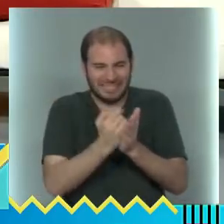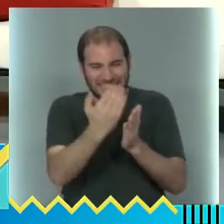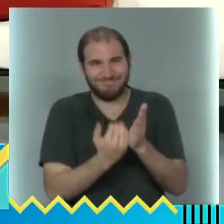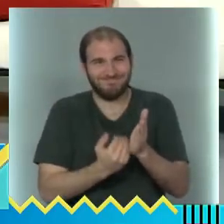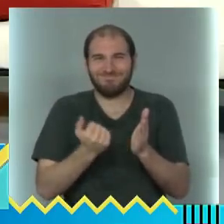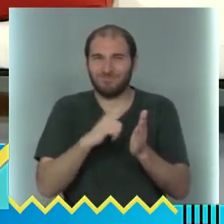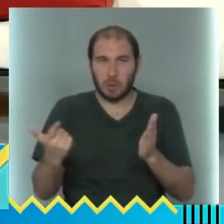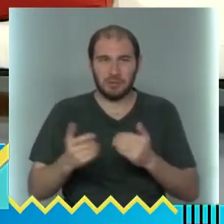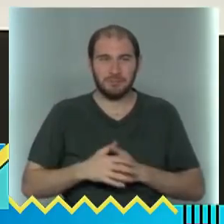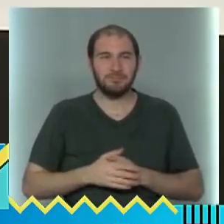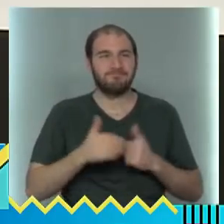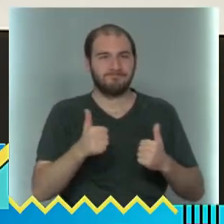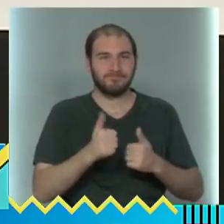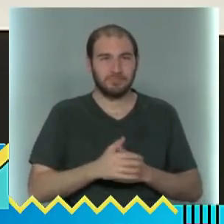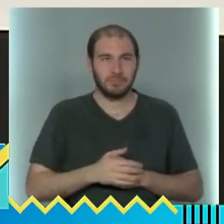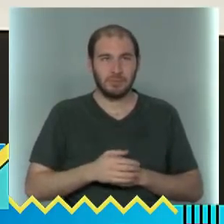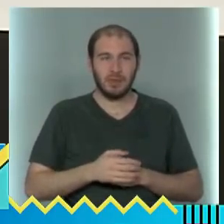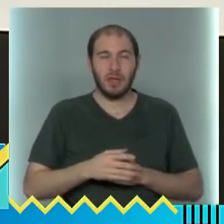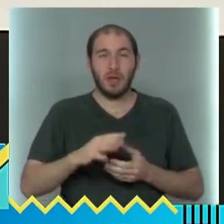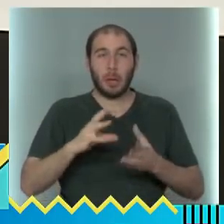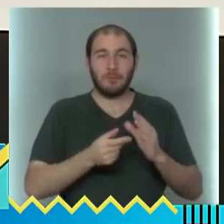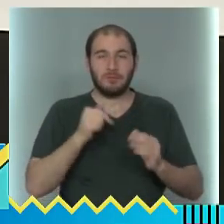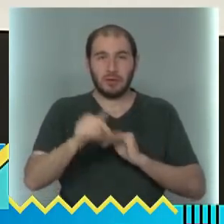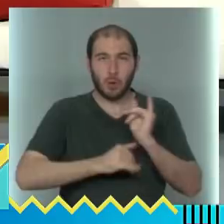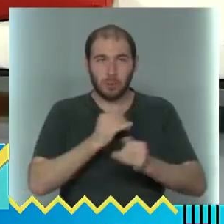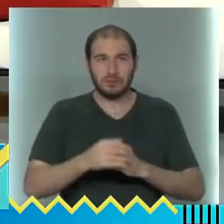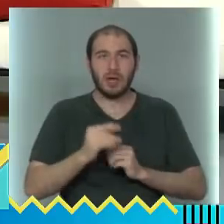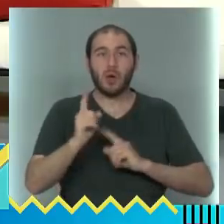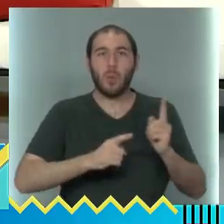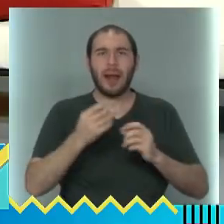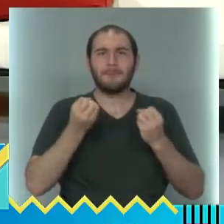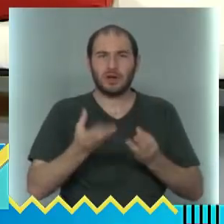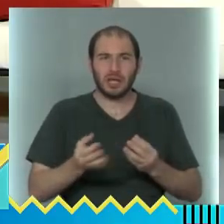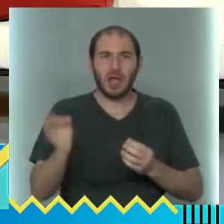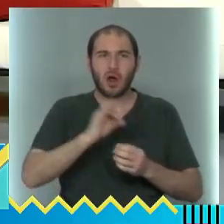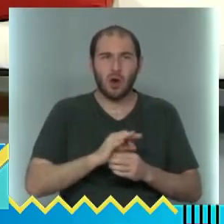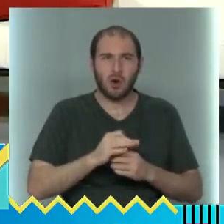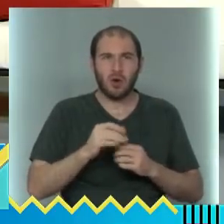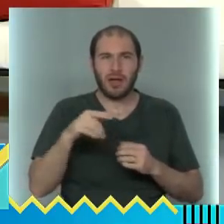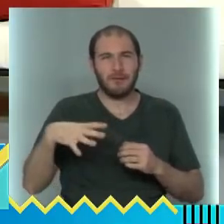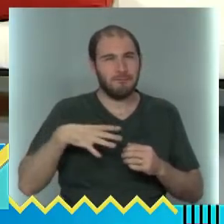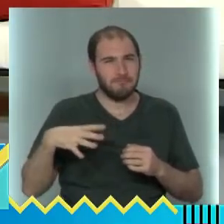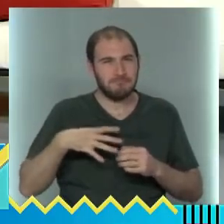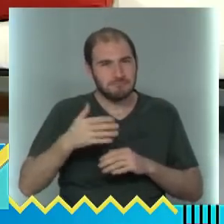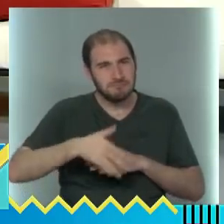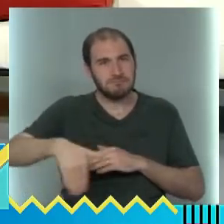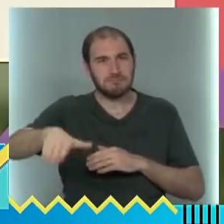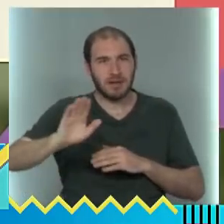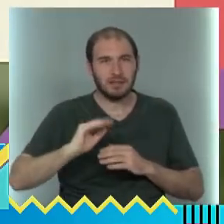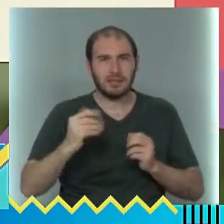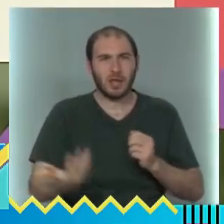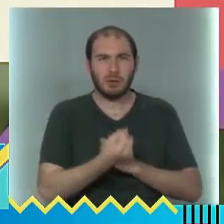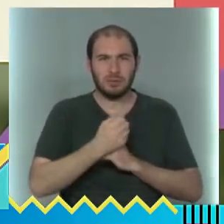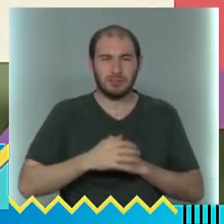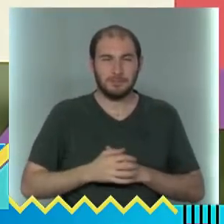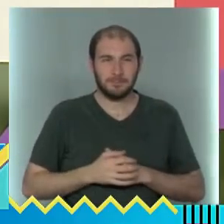definitivo. Bien, bien. Entonces, ¿podemos de alguna forma definir cuáles son las causas o eso todavía está como en proceso de